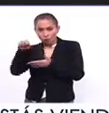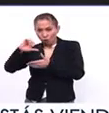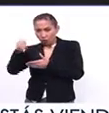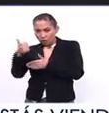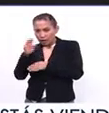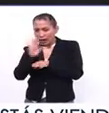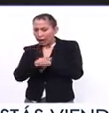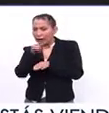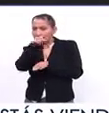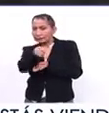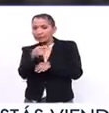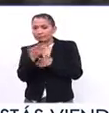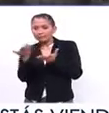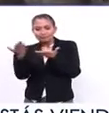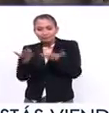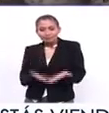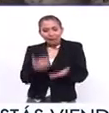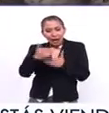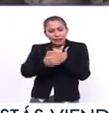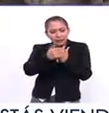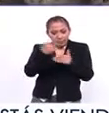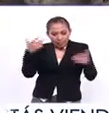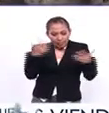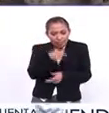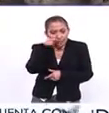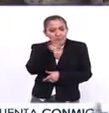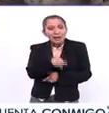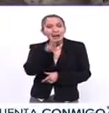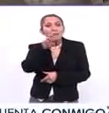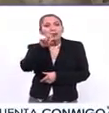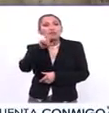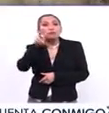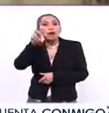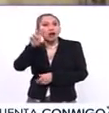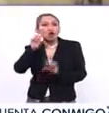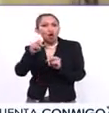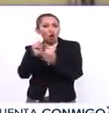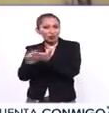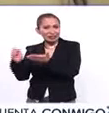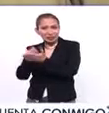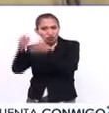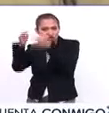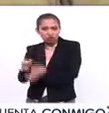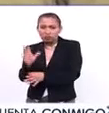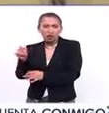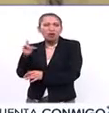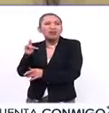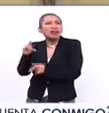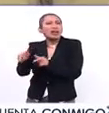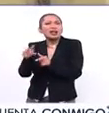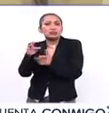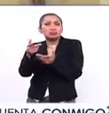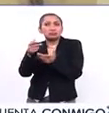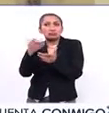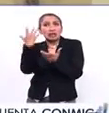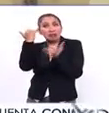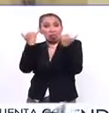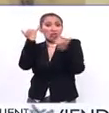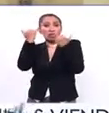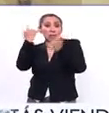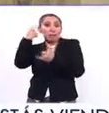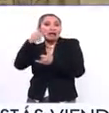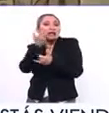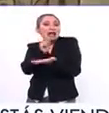otra gran cosa que nos trae el archivo es ver a Remedios Varo como, no como escritora, porque ella no creo que haya tenido de ninguna